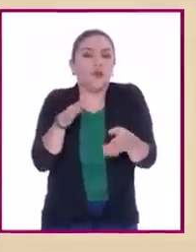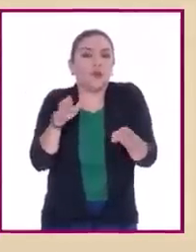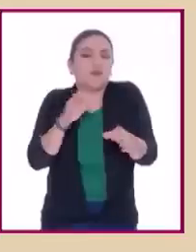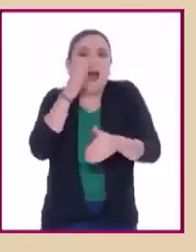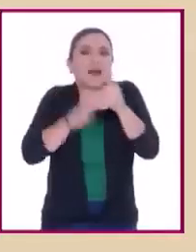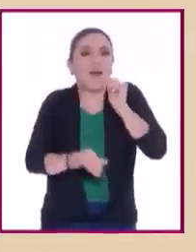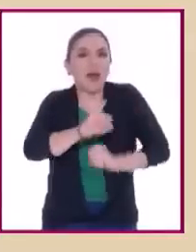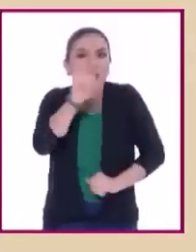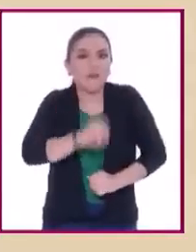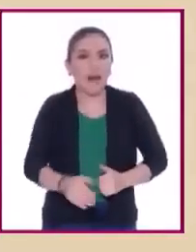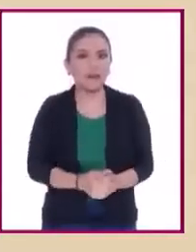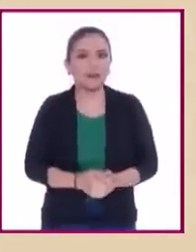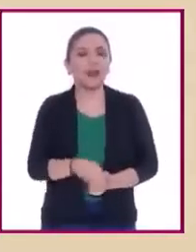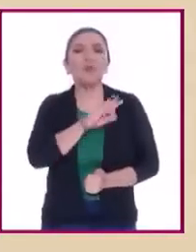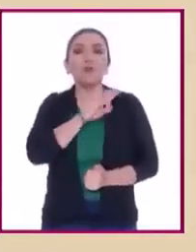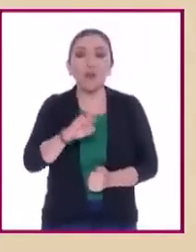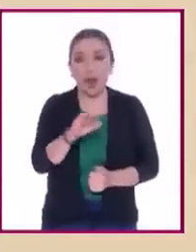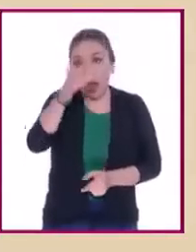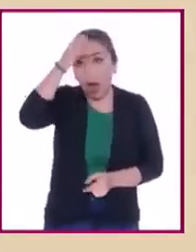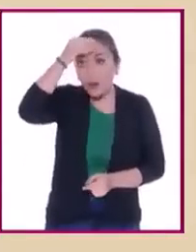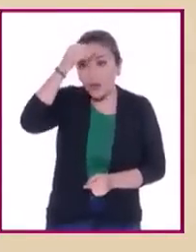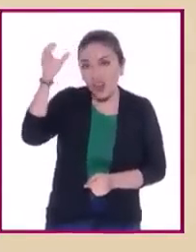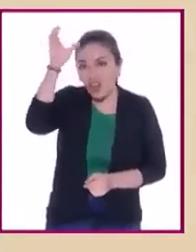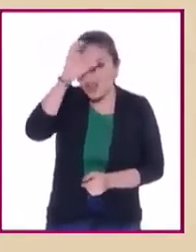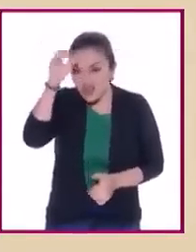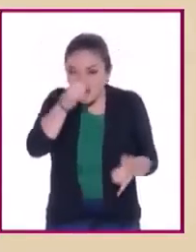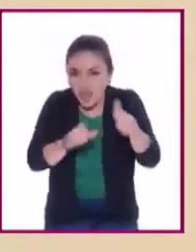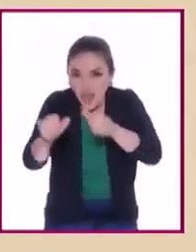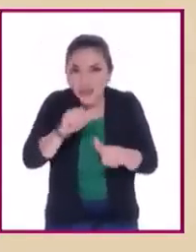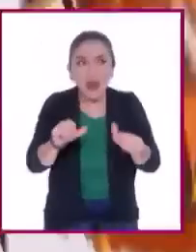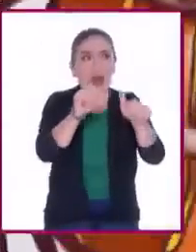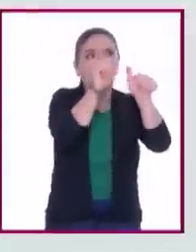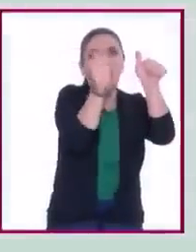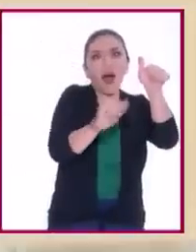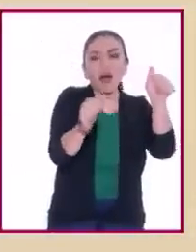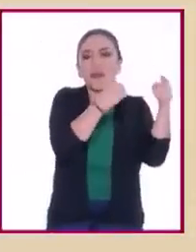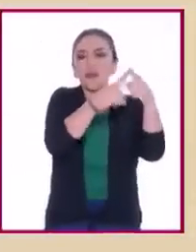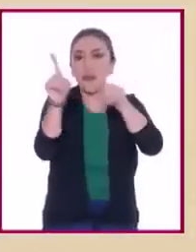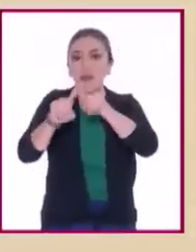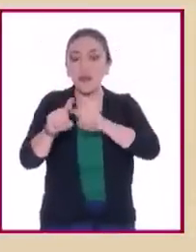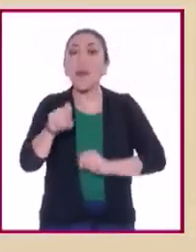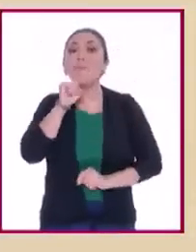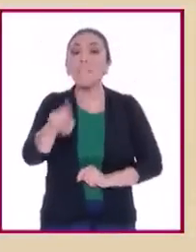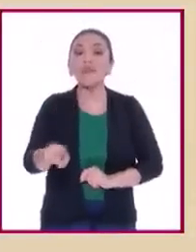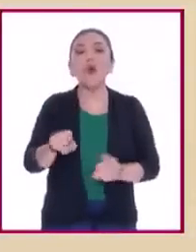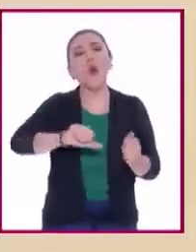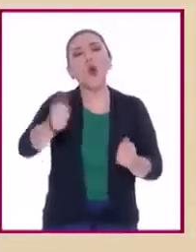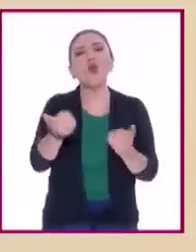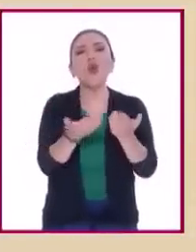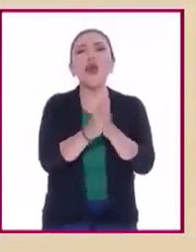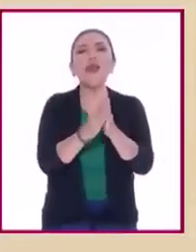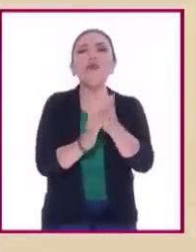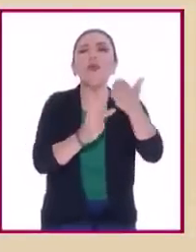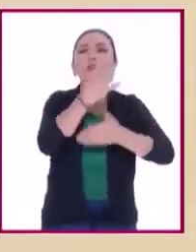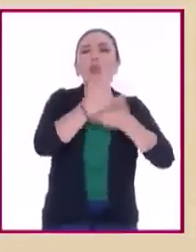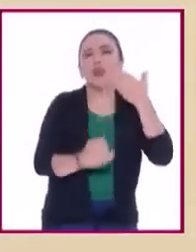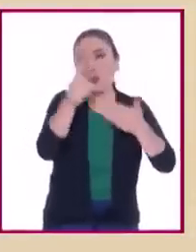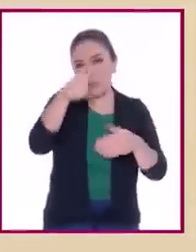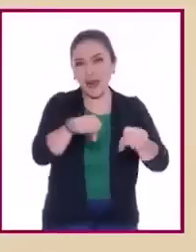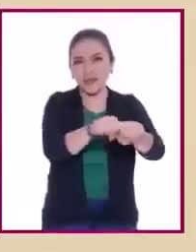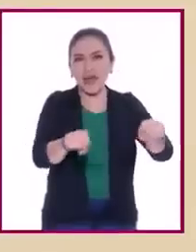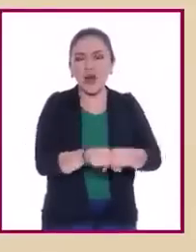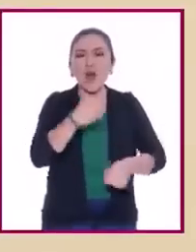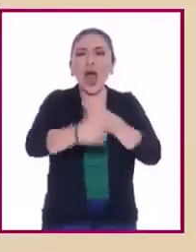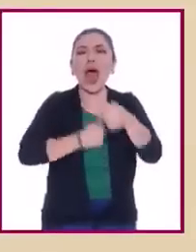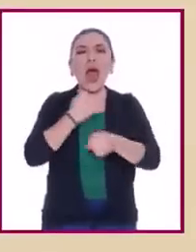pueden haber desde las ciencias hasta las artes también en el libro de proyectos de aula